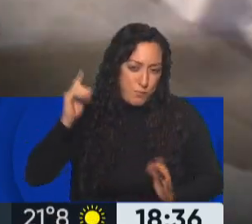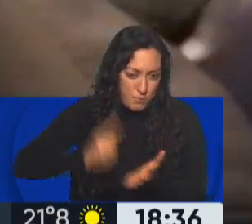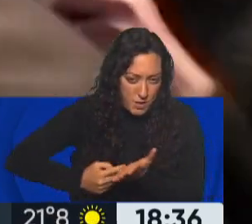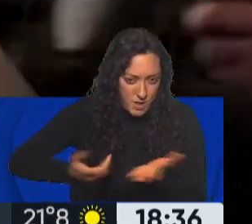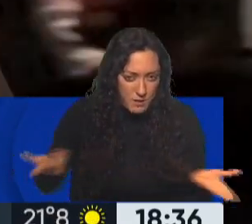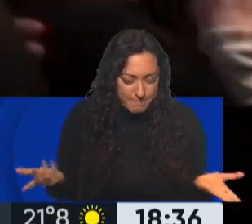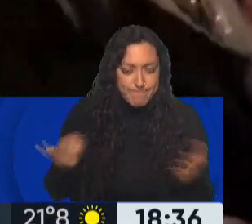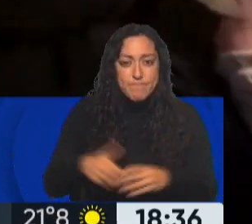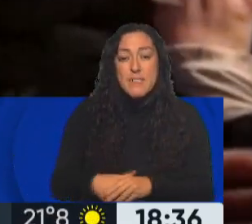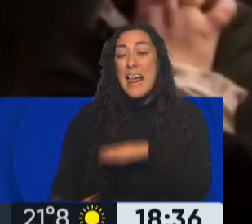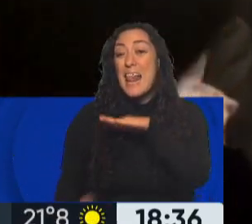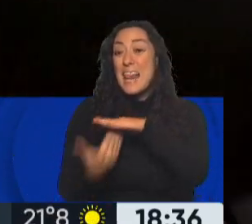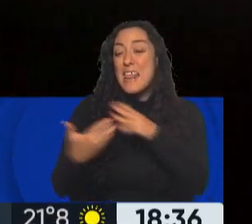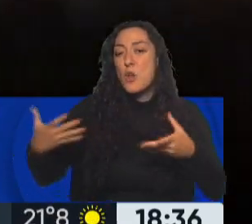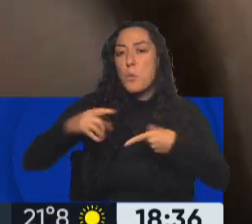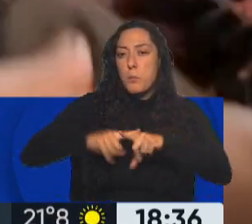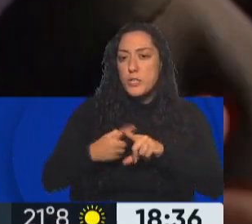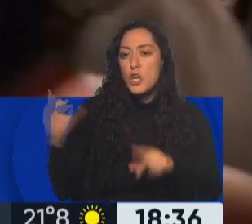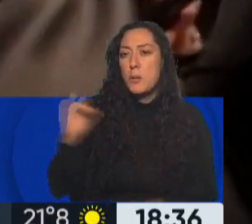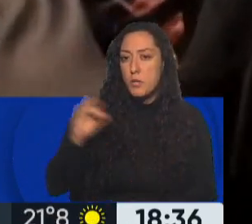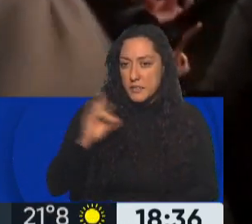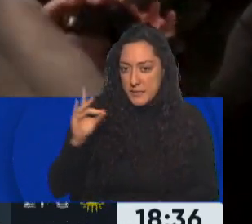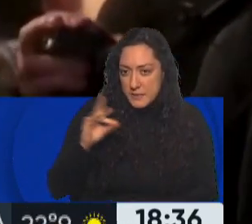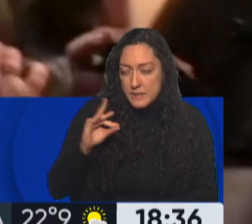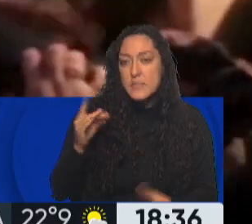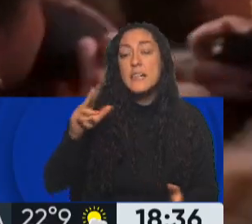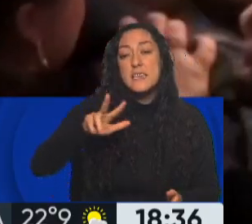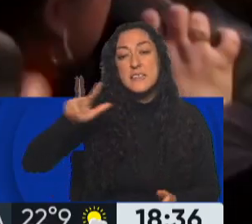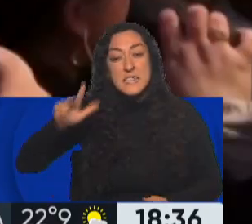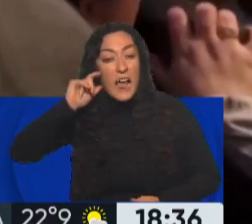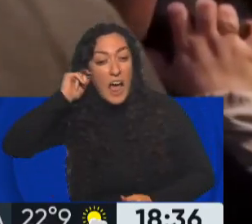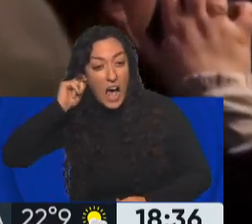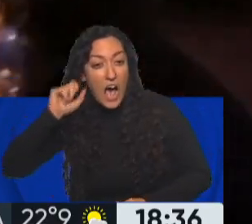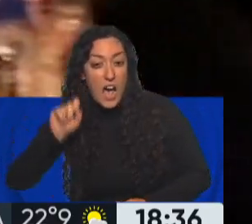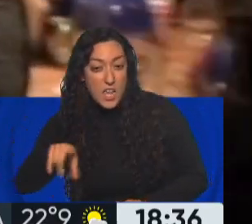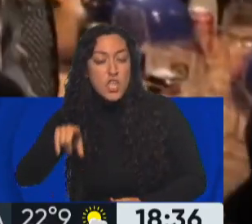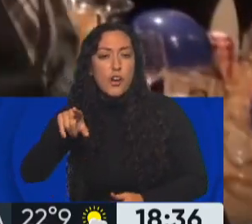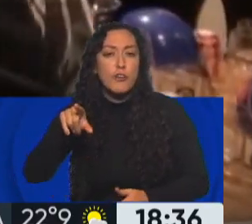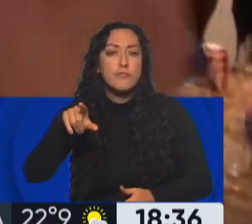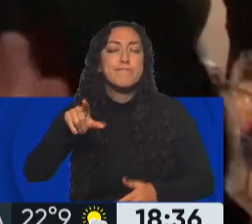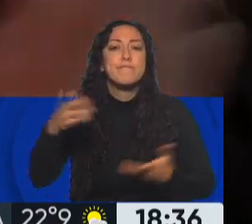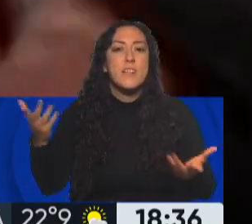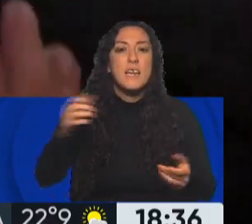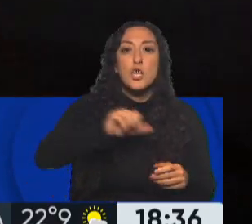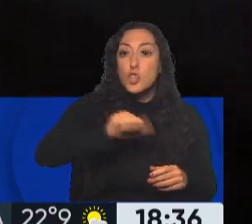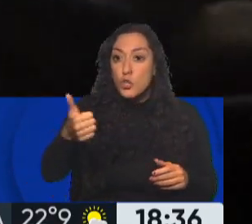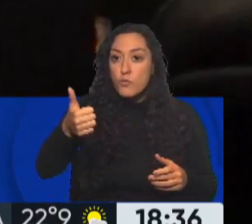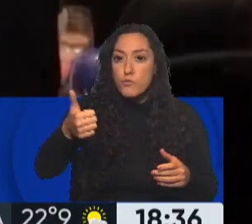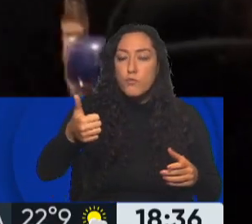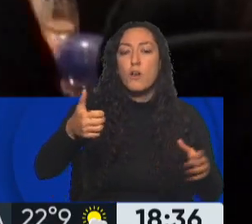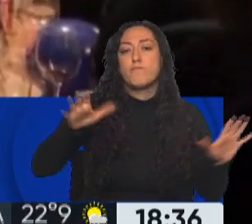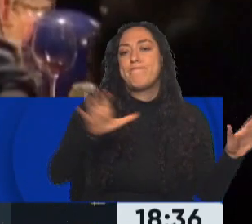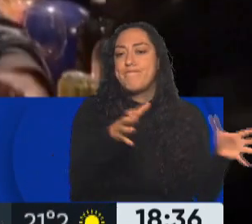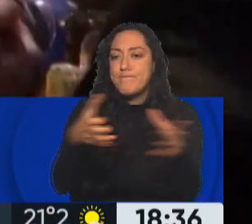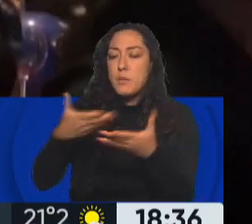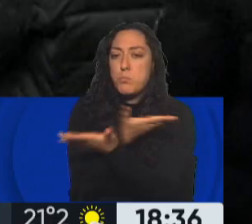El líder del Partido Democrático, Jens Frederik Nielsen, de 33 años, convocó tras el triunfo a todas las fuerzas públicas a trabajar